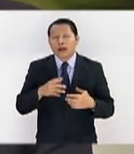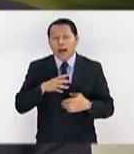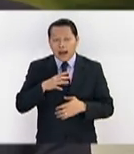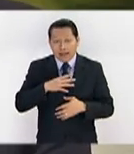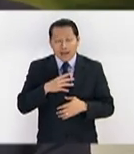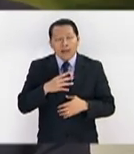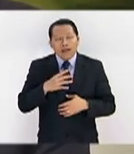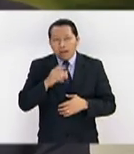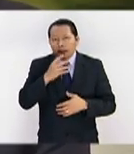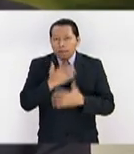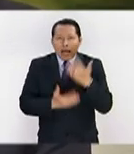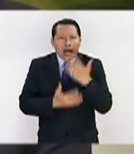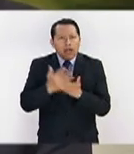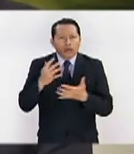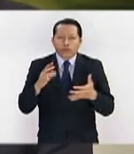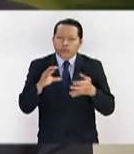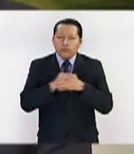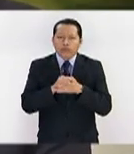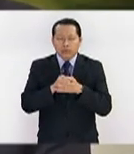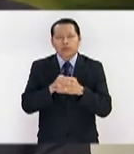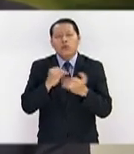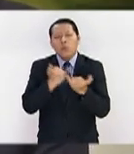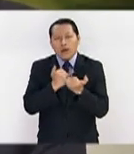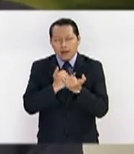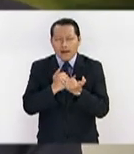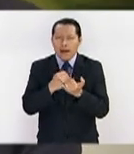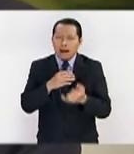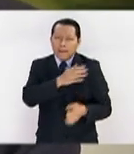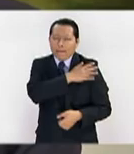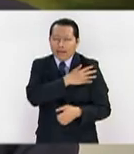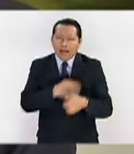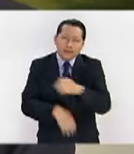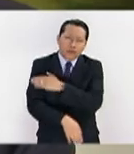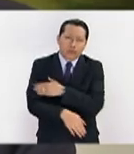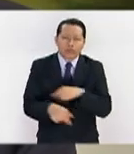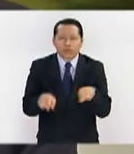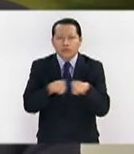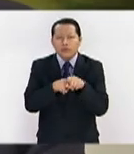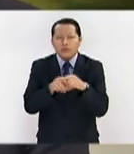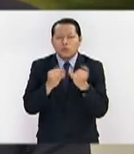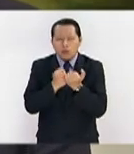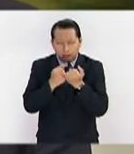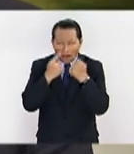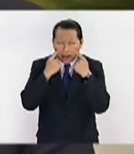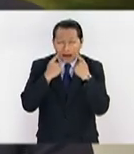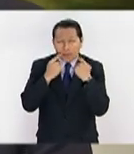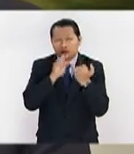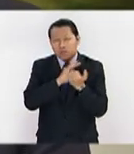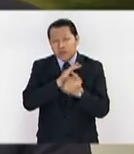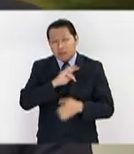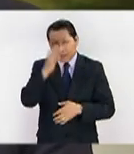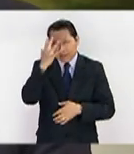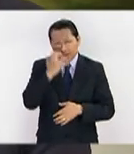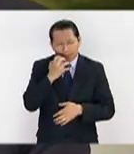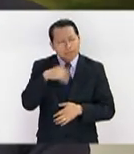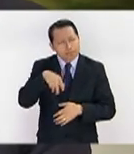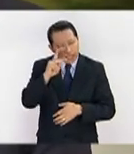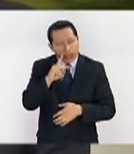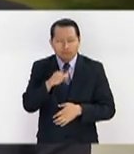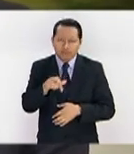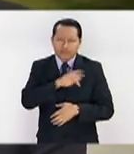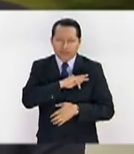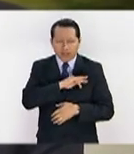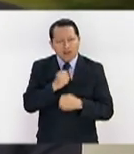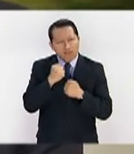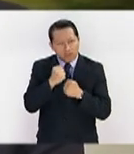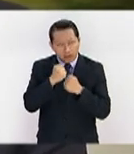nuestras manos, enlazamos nuestros brazos y con lágrimas y tristezas nos mantendremos fuertes, muy fuertes. Mi